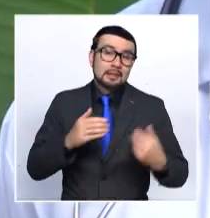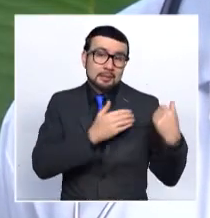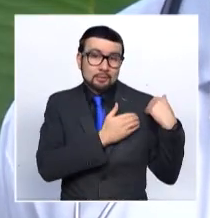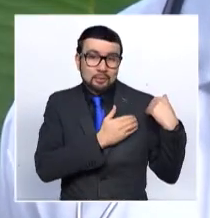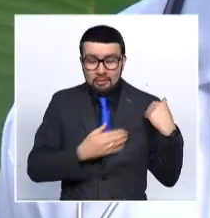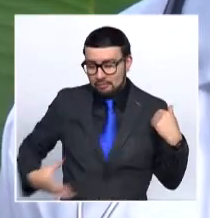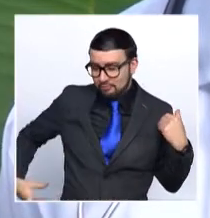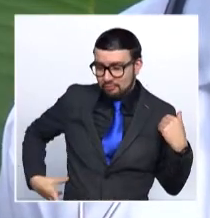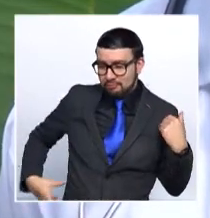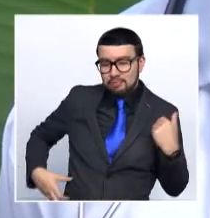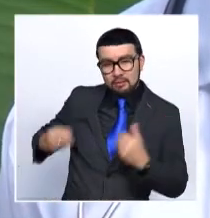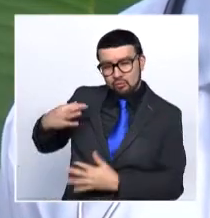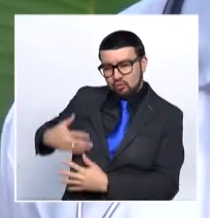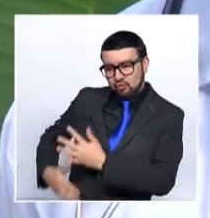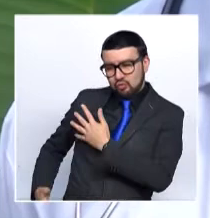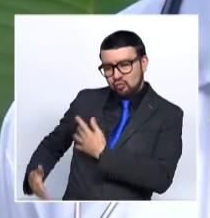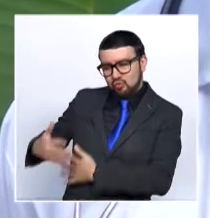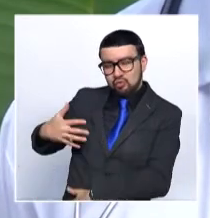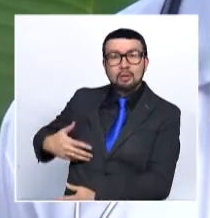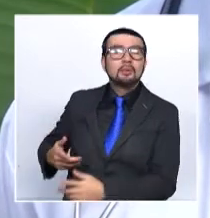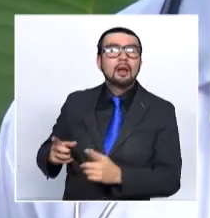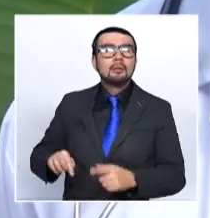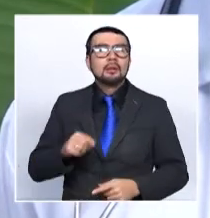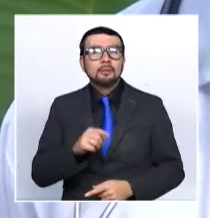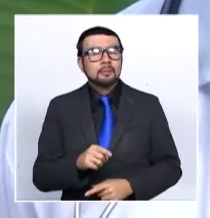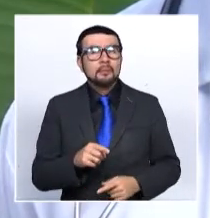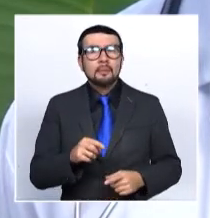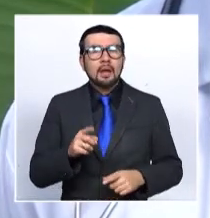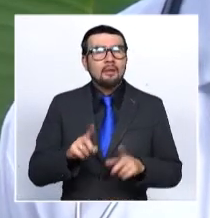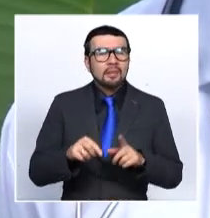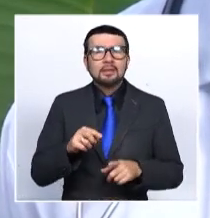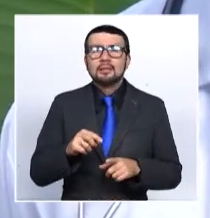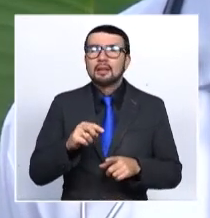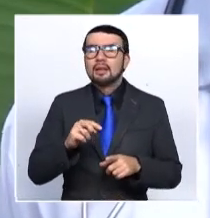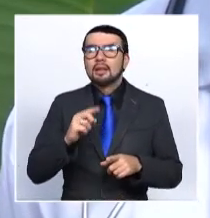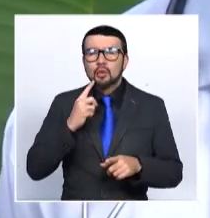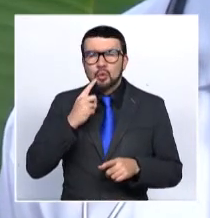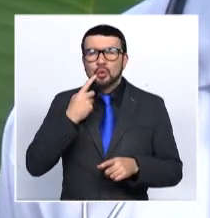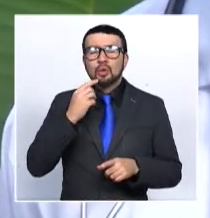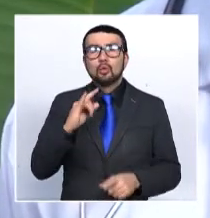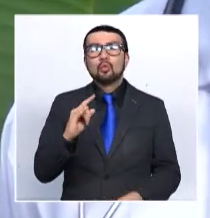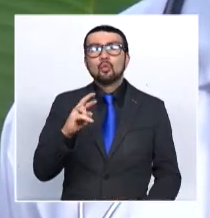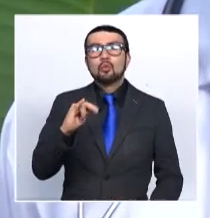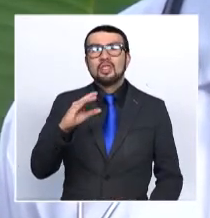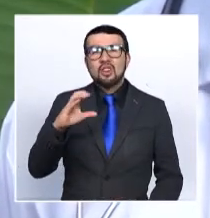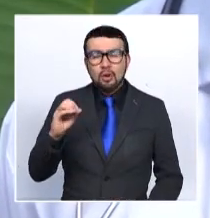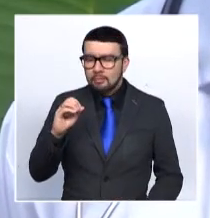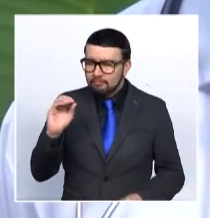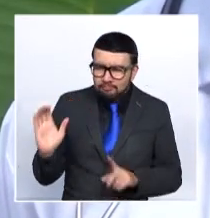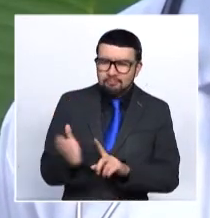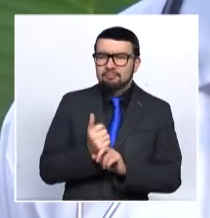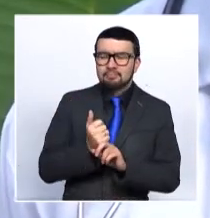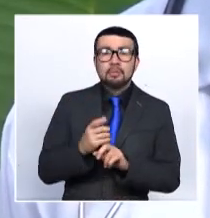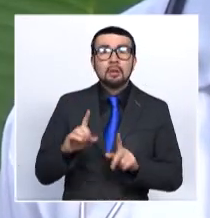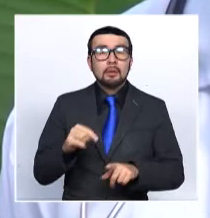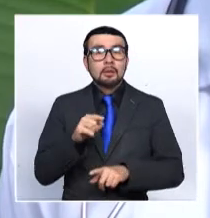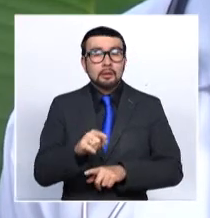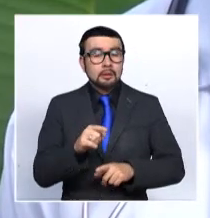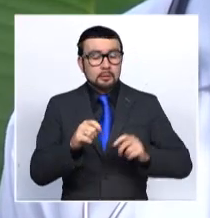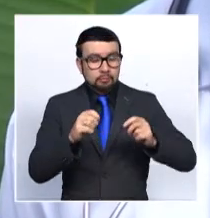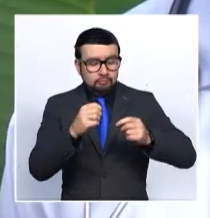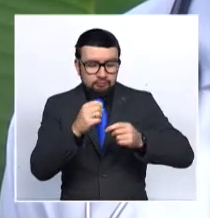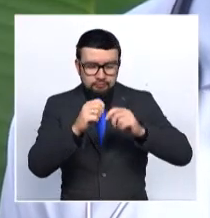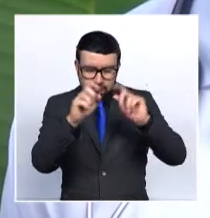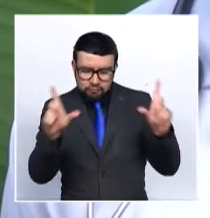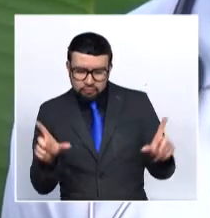sangre, un ácido úrico para ver la gota, que es el dolor en el dedo gordo del pie o en el talón, un parcial de orina para ver una infección